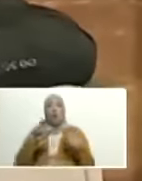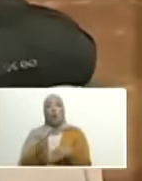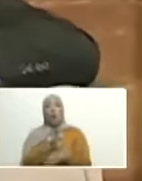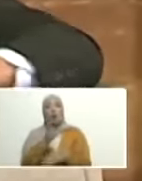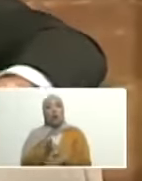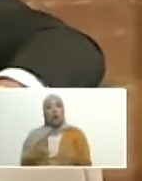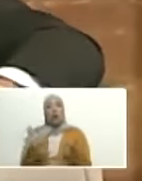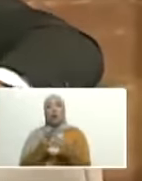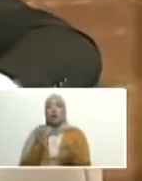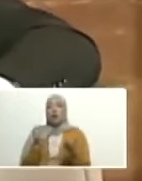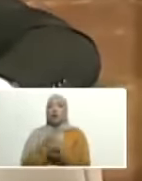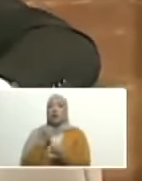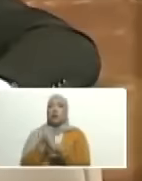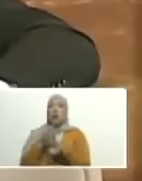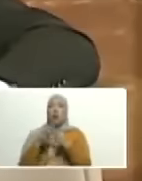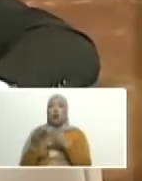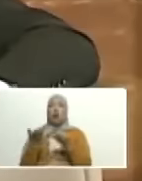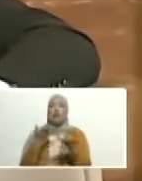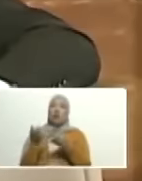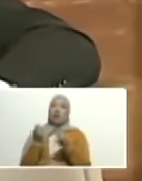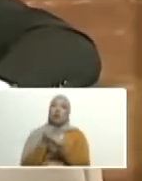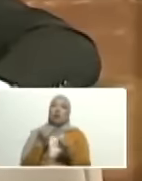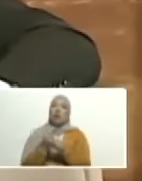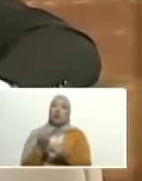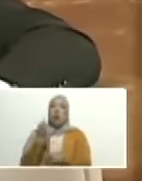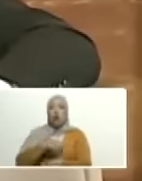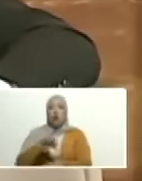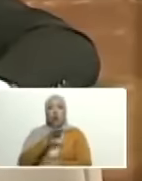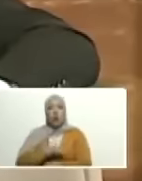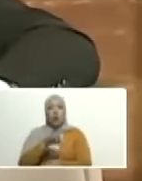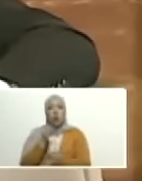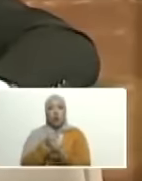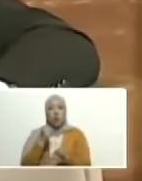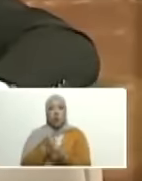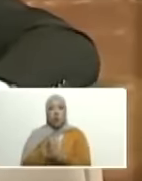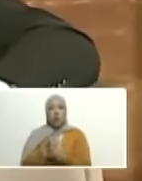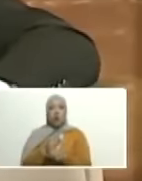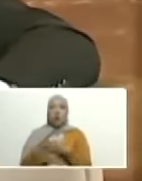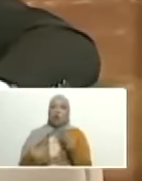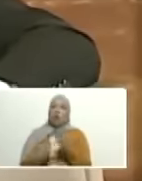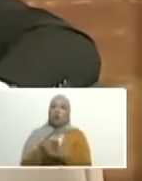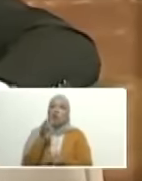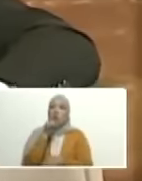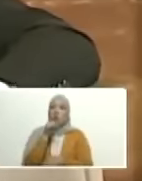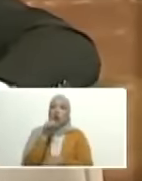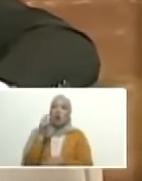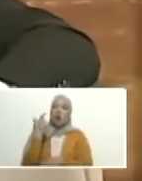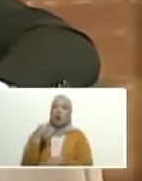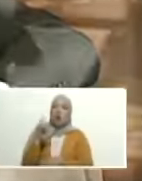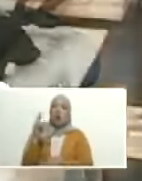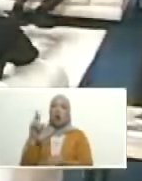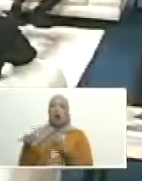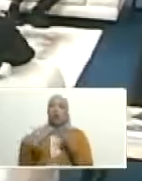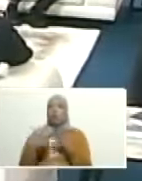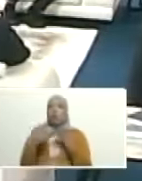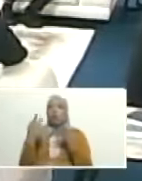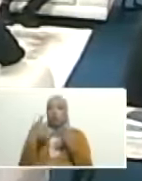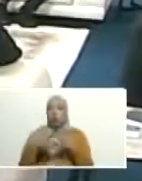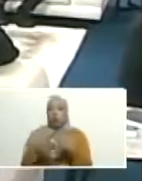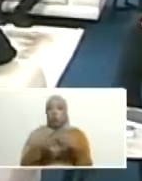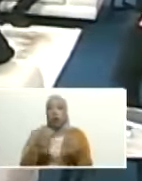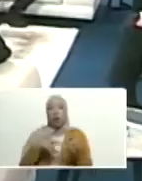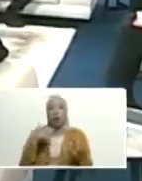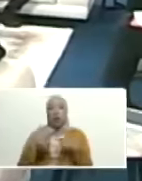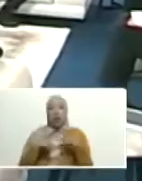unánime, transversal a todos los sectores de la sociedad de estas sanciones que tanto han afectado nuestra